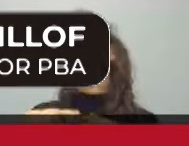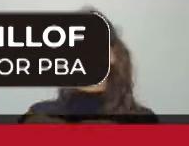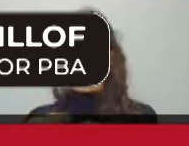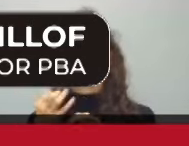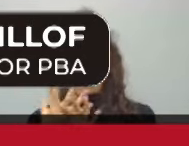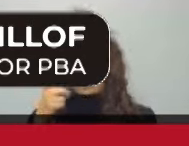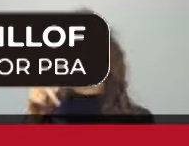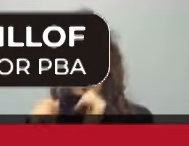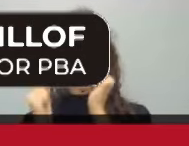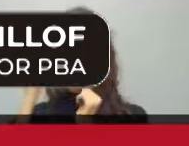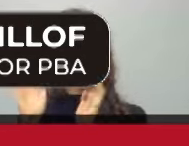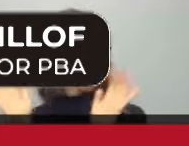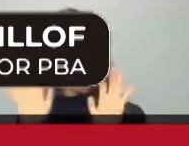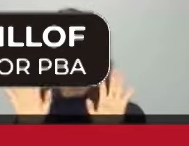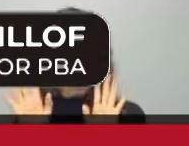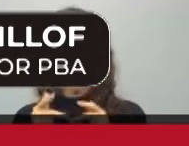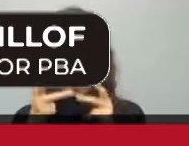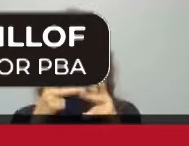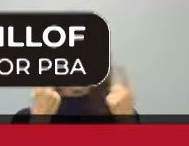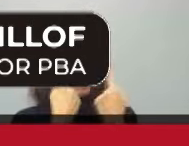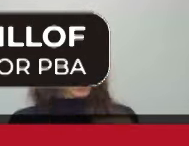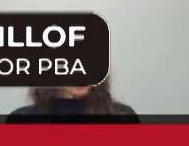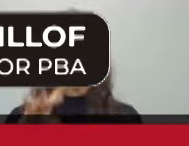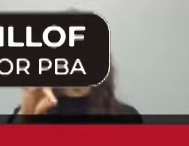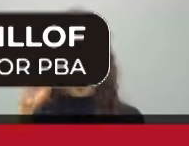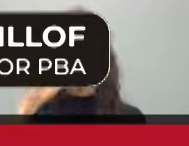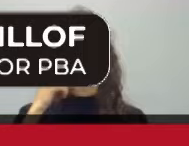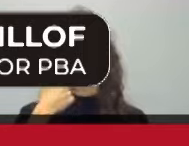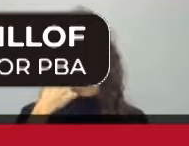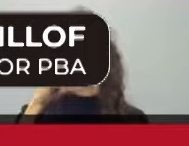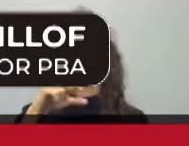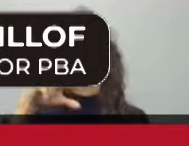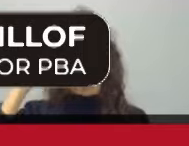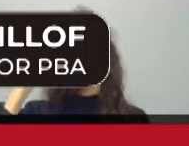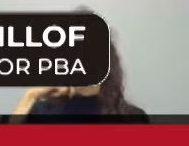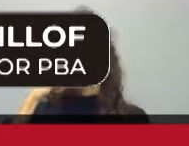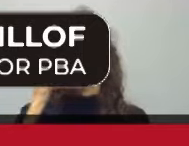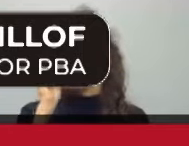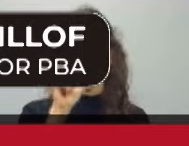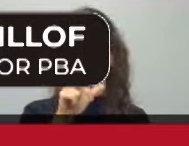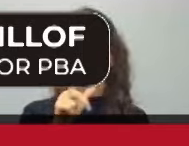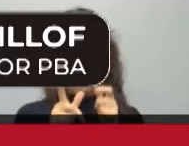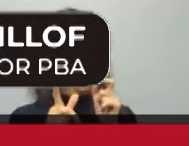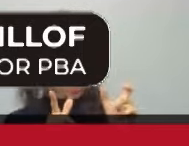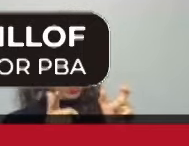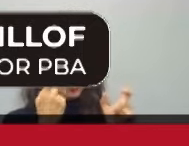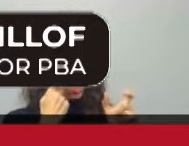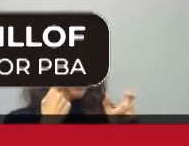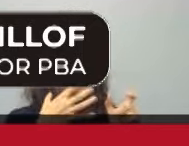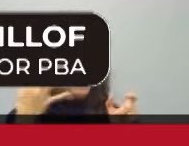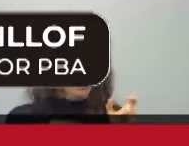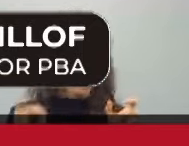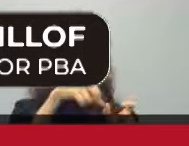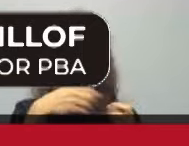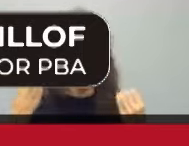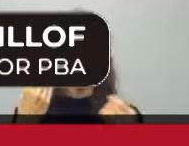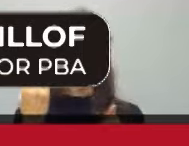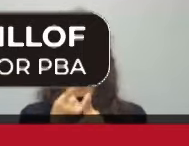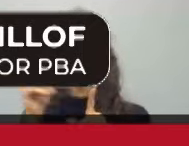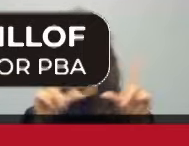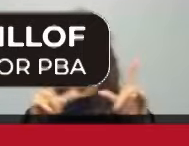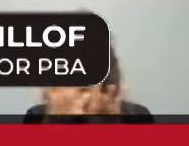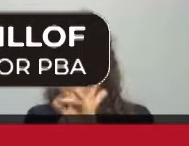así. Lo llaman recursos discrecionales. Lo habrán escuchado porque es así como publicitan el robo que han